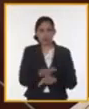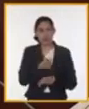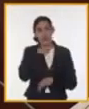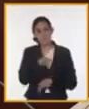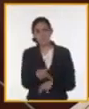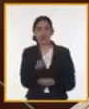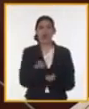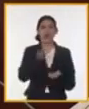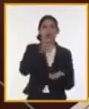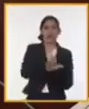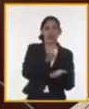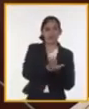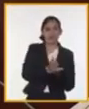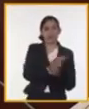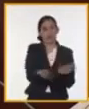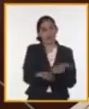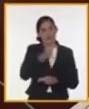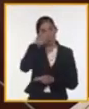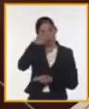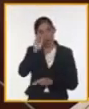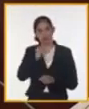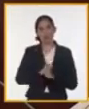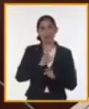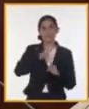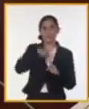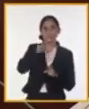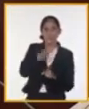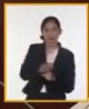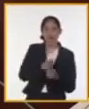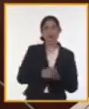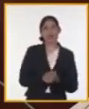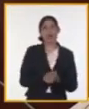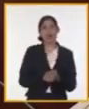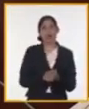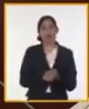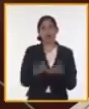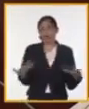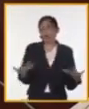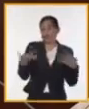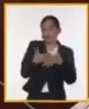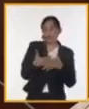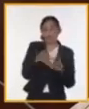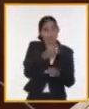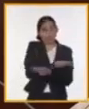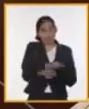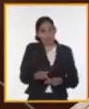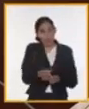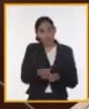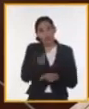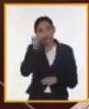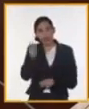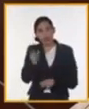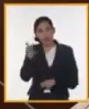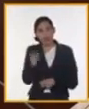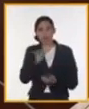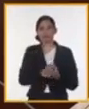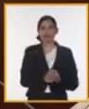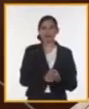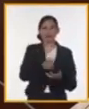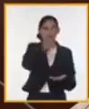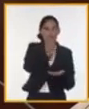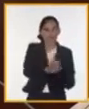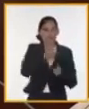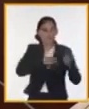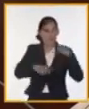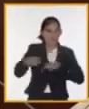Cuba, tenemos la Academia de la Historia de Cuba, la Unión de Historiadores de Cuba, distintos centros científicos dedicados a la